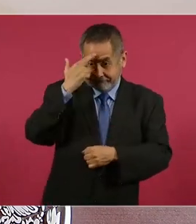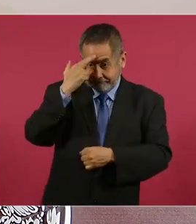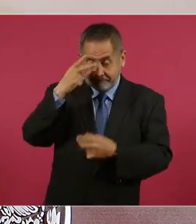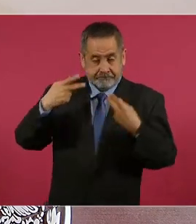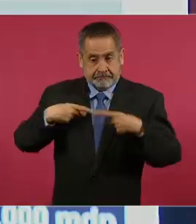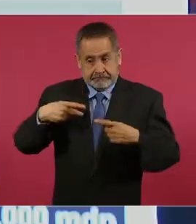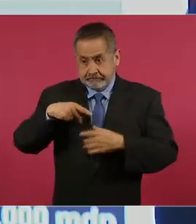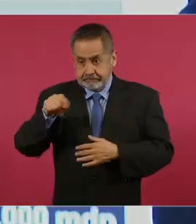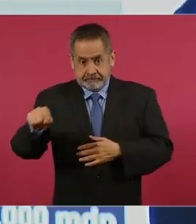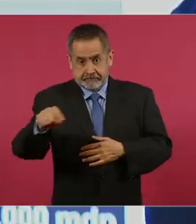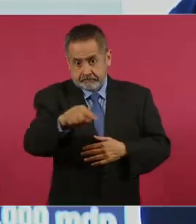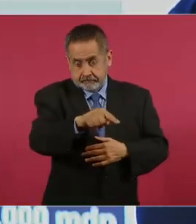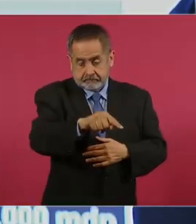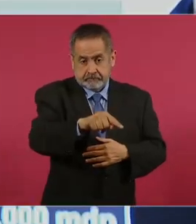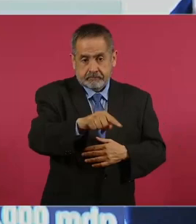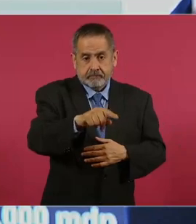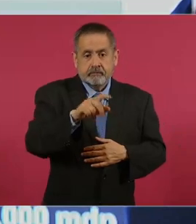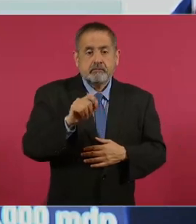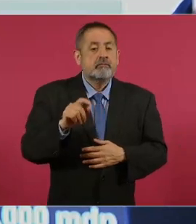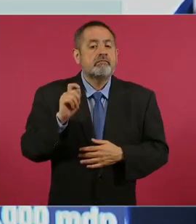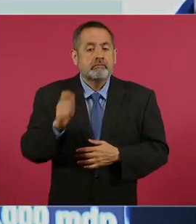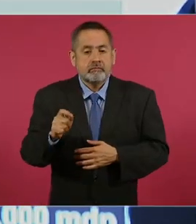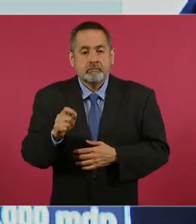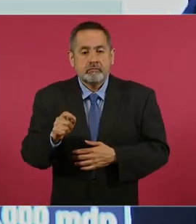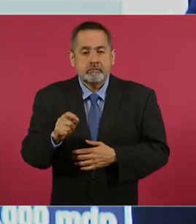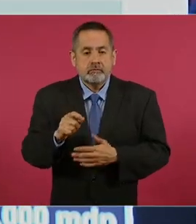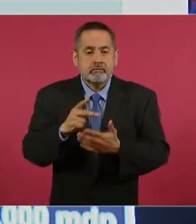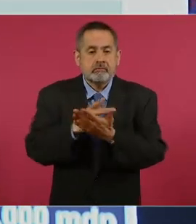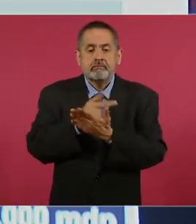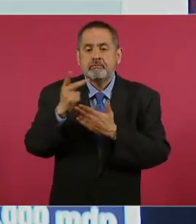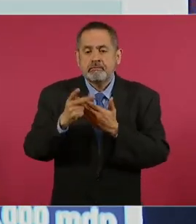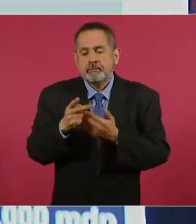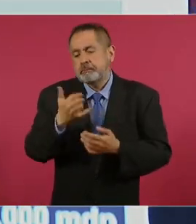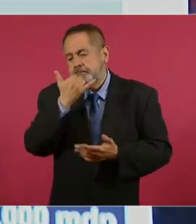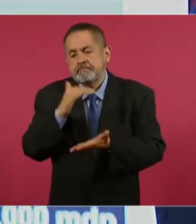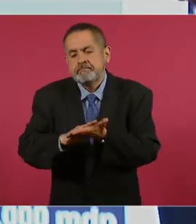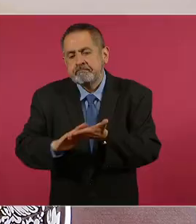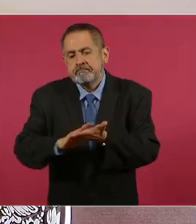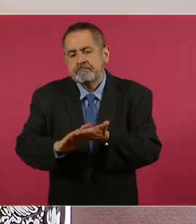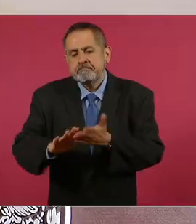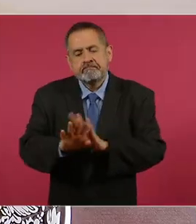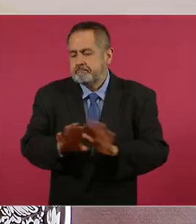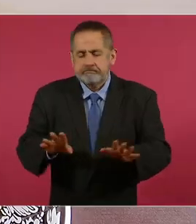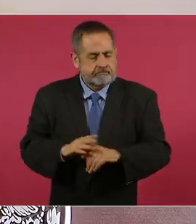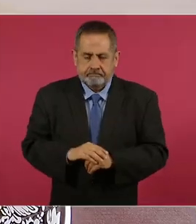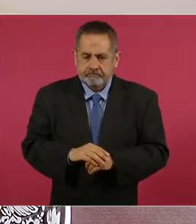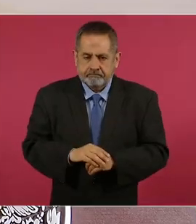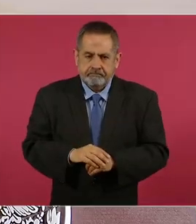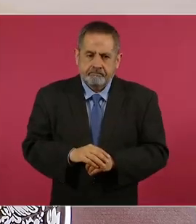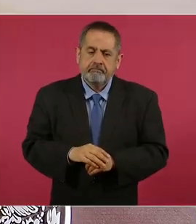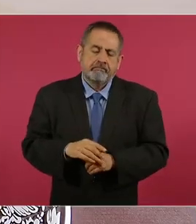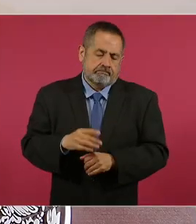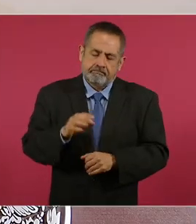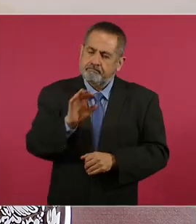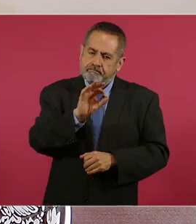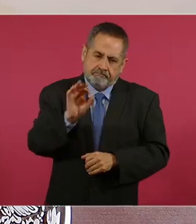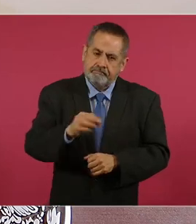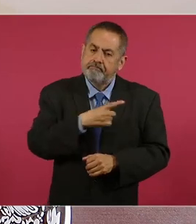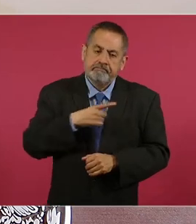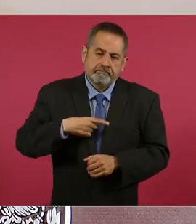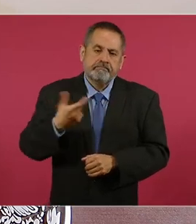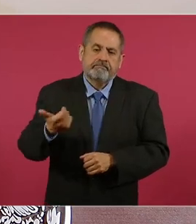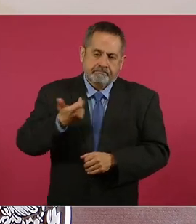beneficiarias que no hay programas de condonación de créditos, no hay oferta